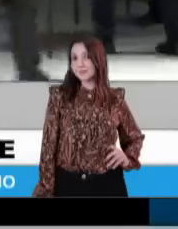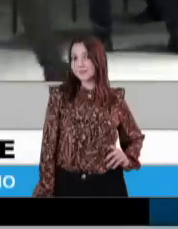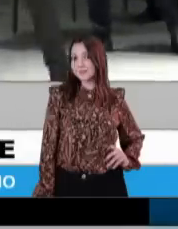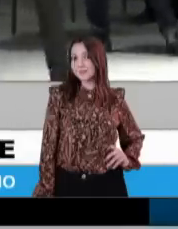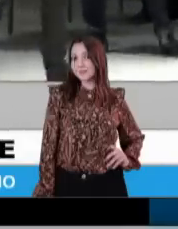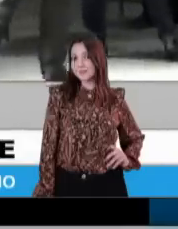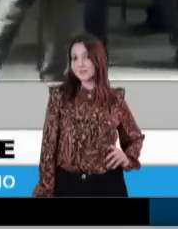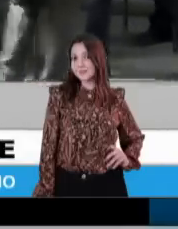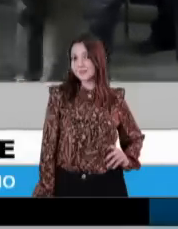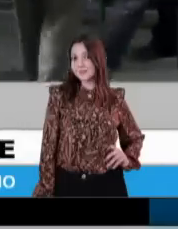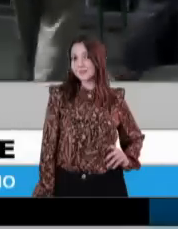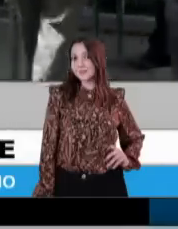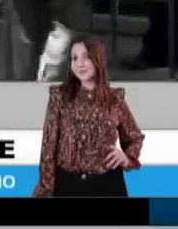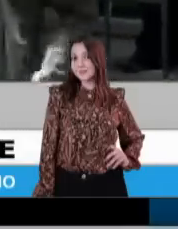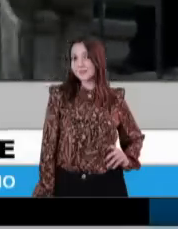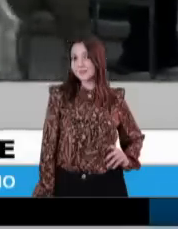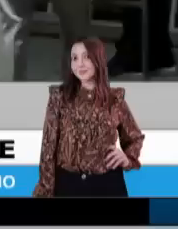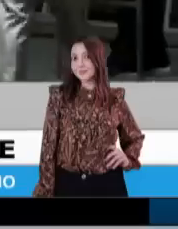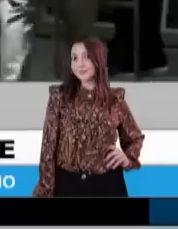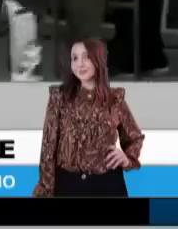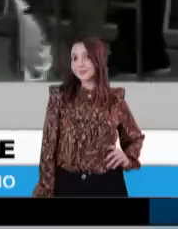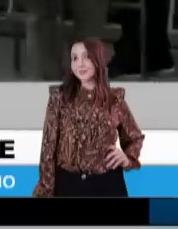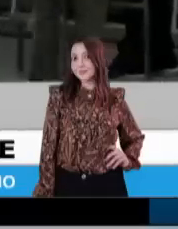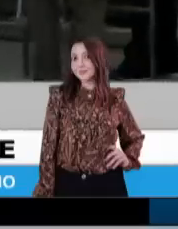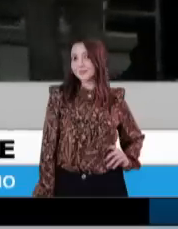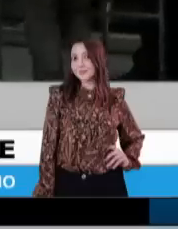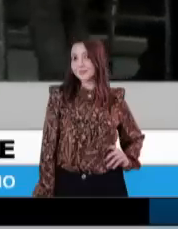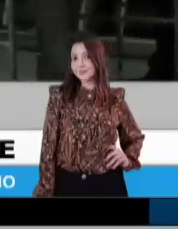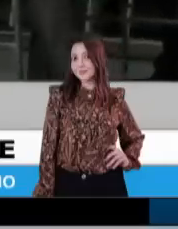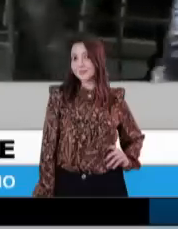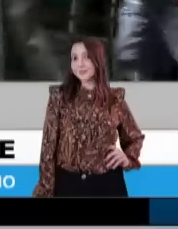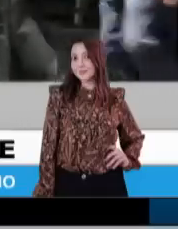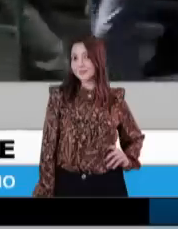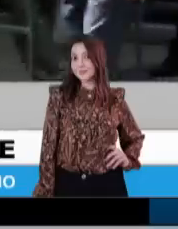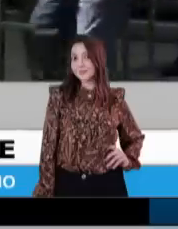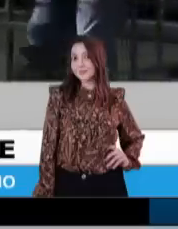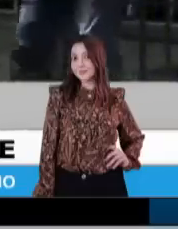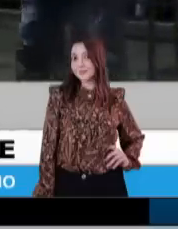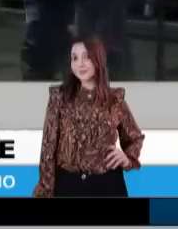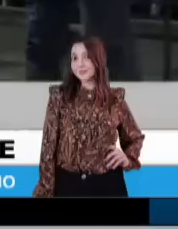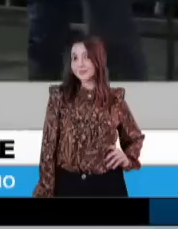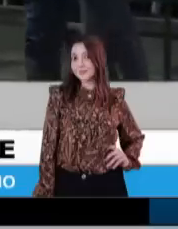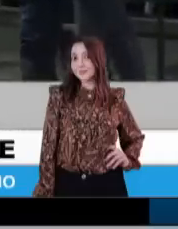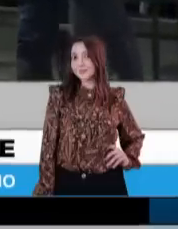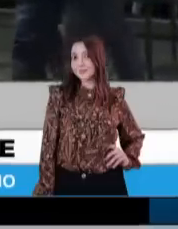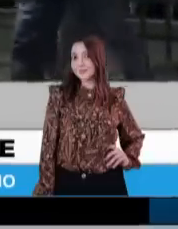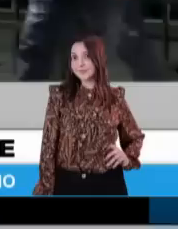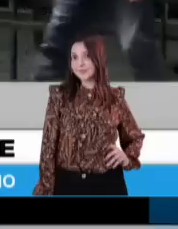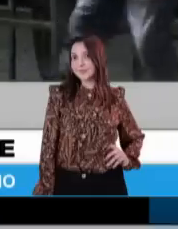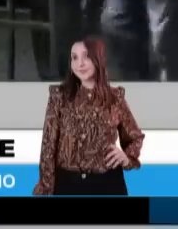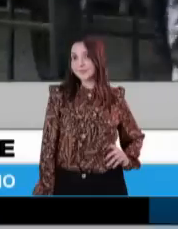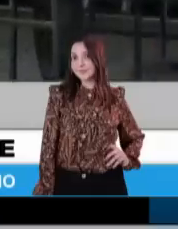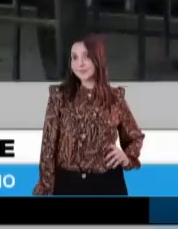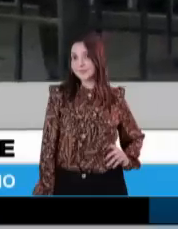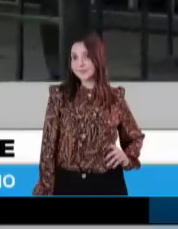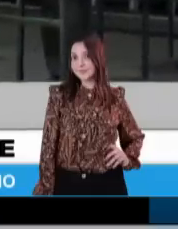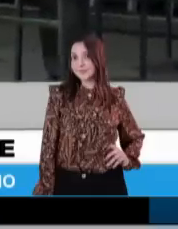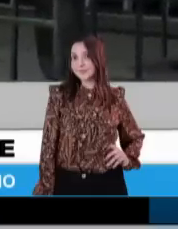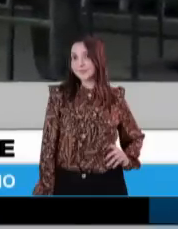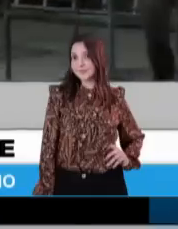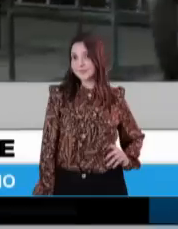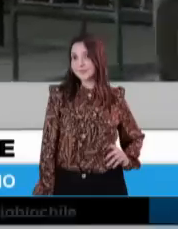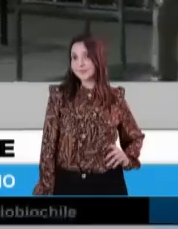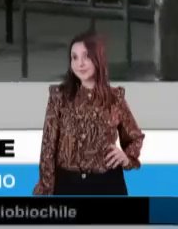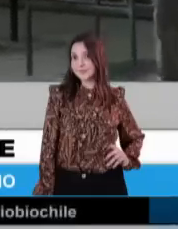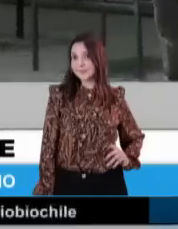algunas cuestiones importantes, elementos, ideas importantes del texto que fue aprobado por la Convención